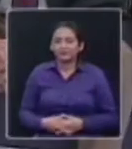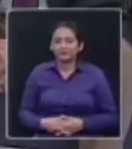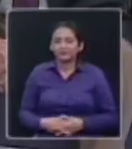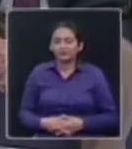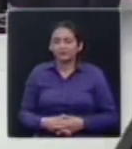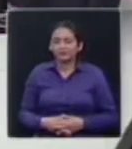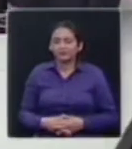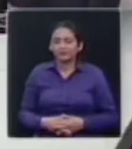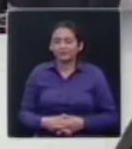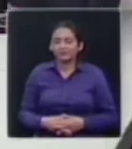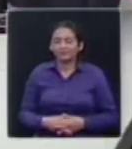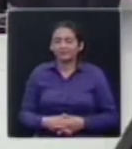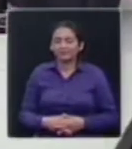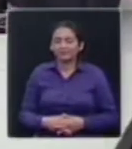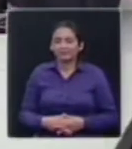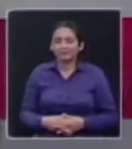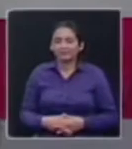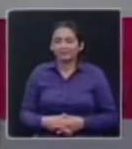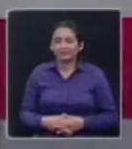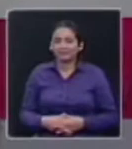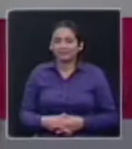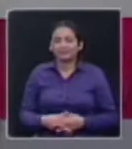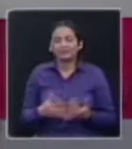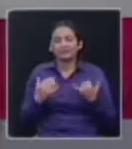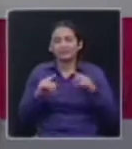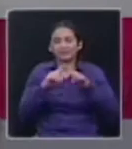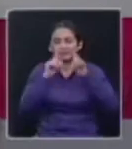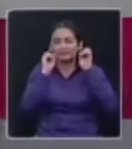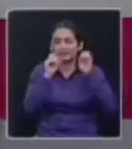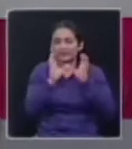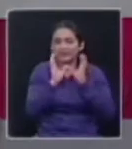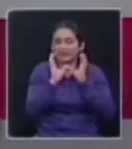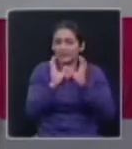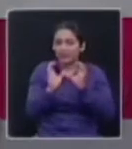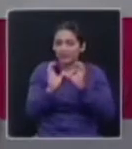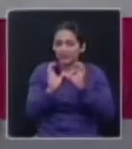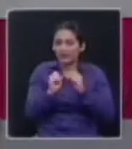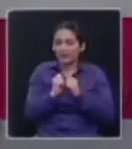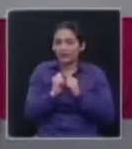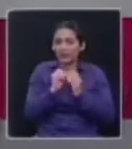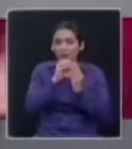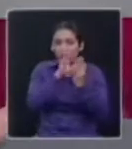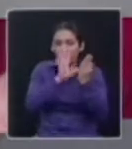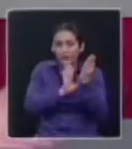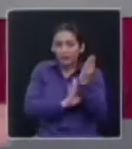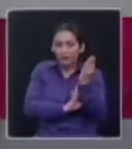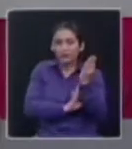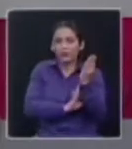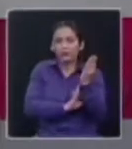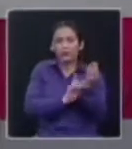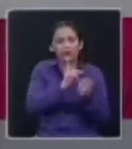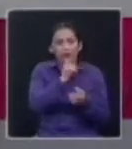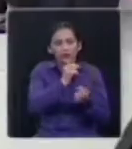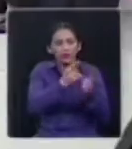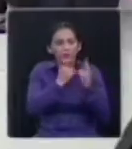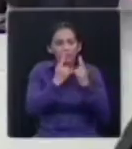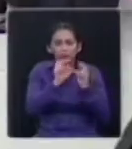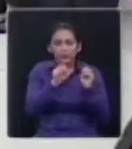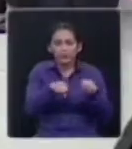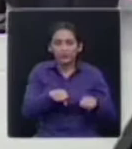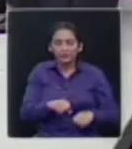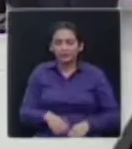bueno, queremos iniciar preguntándoles qué modelos de certificación en dirección de proyectos existen. No sé quién de los dos podría